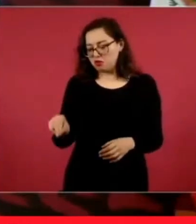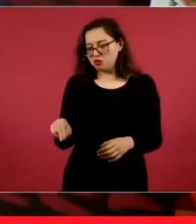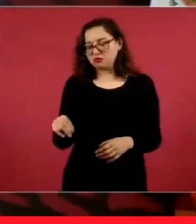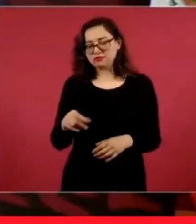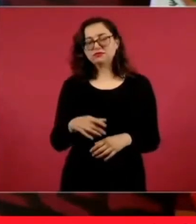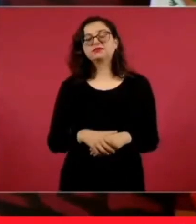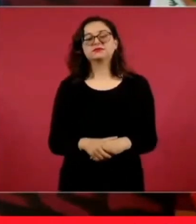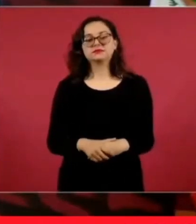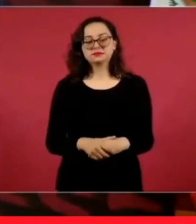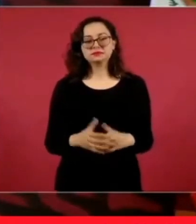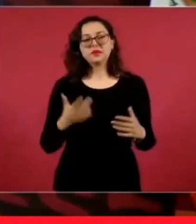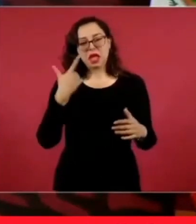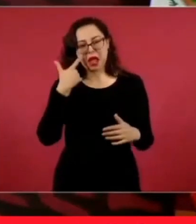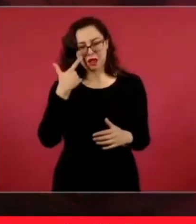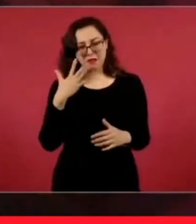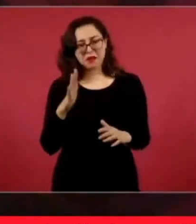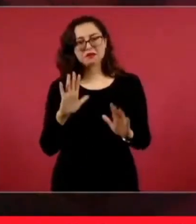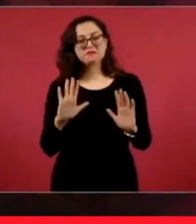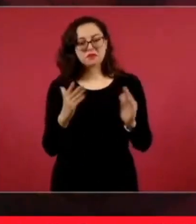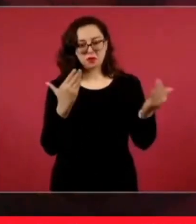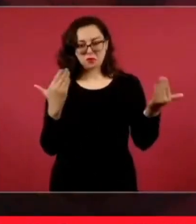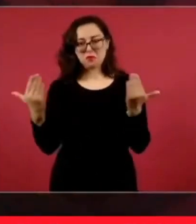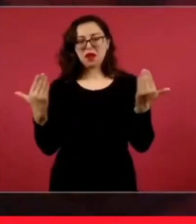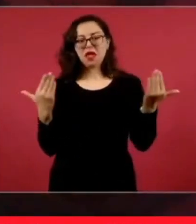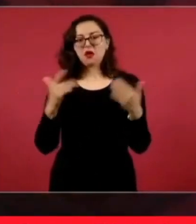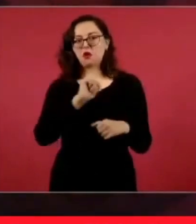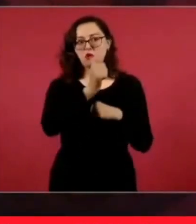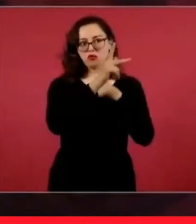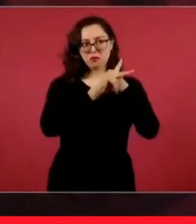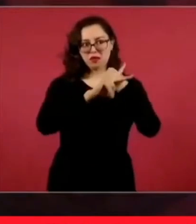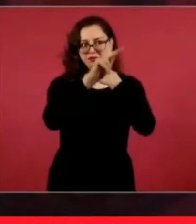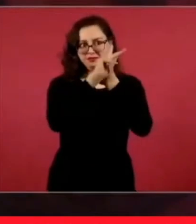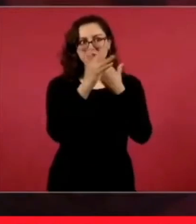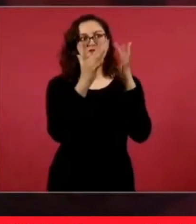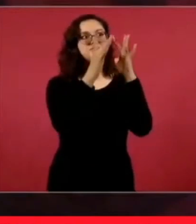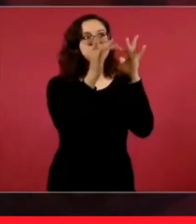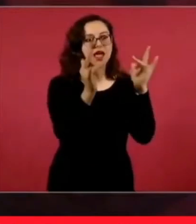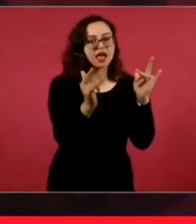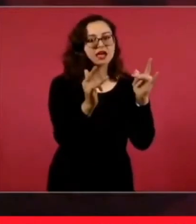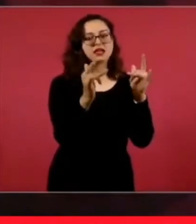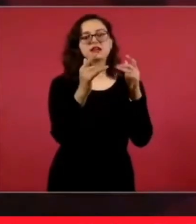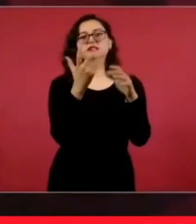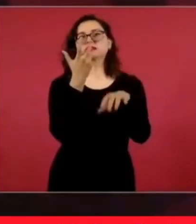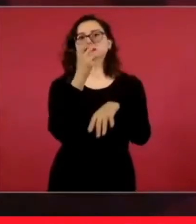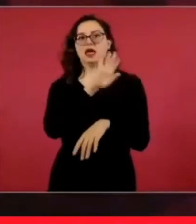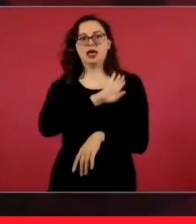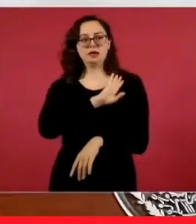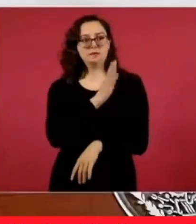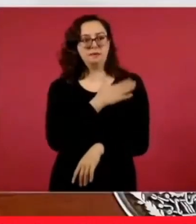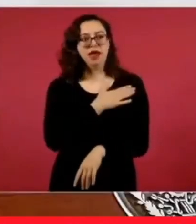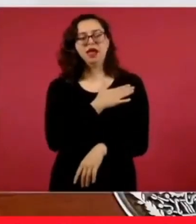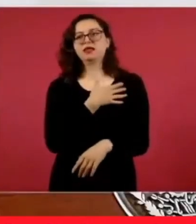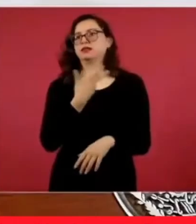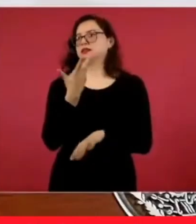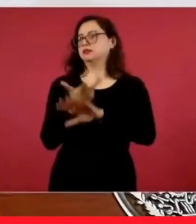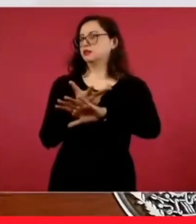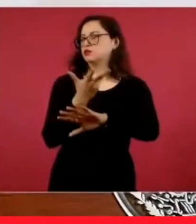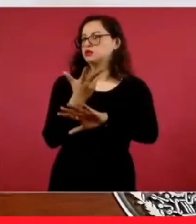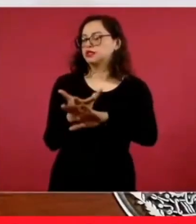Vamos a comparar a México con Francia, con España, con Estados